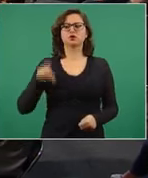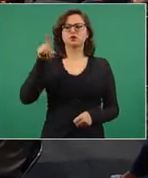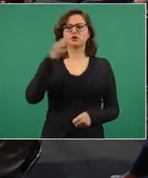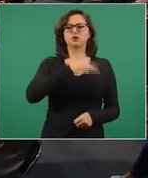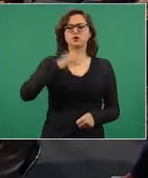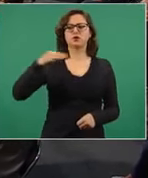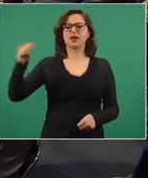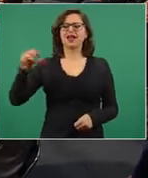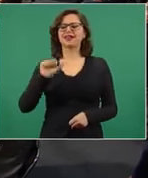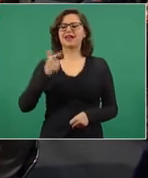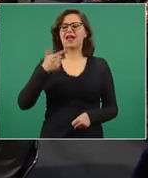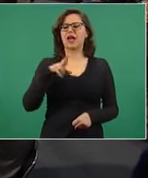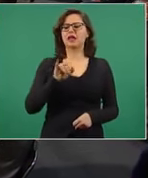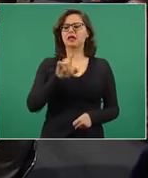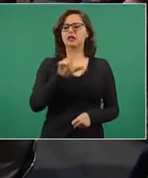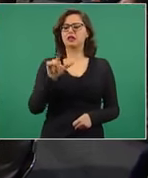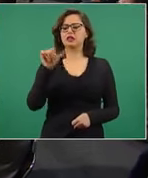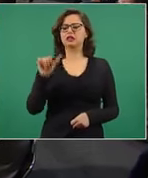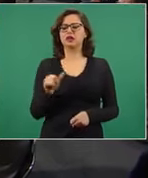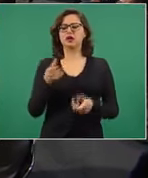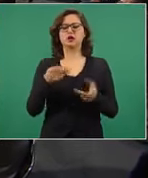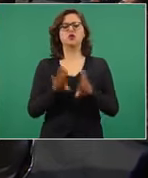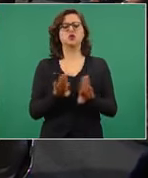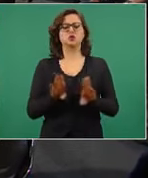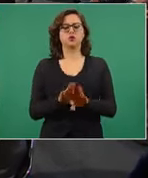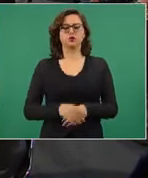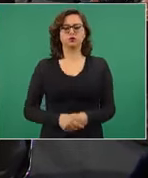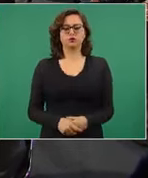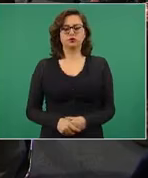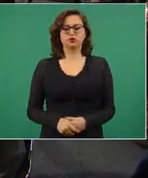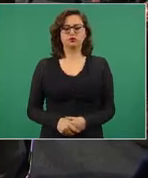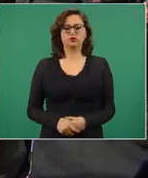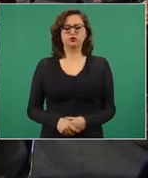secretaria? Sí.